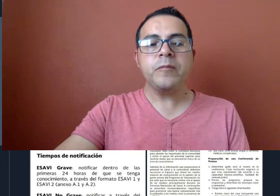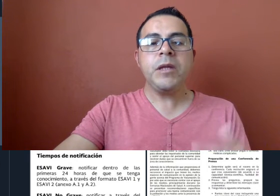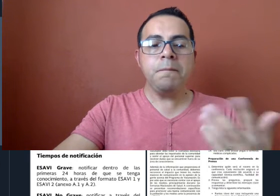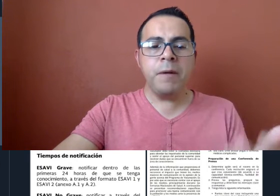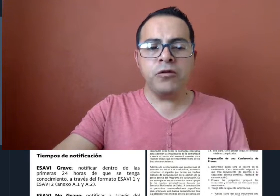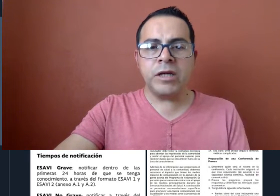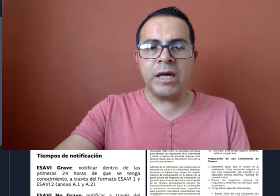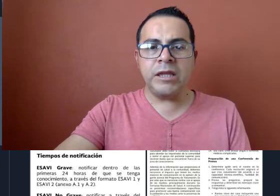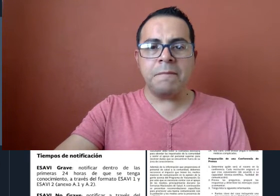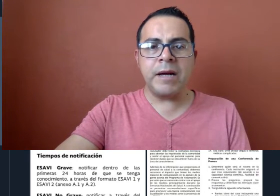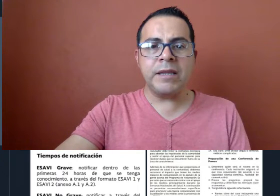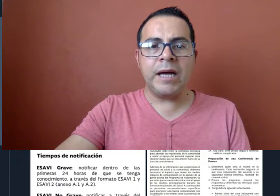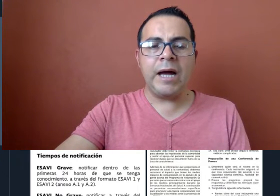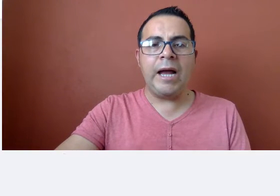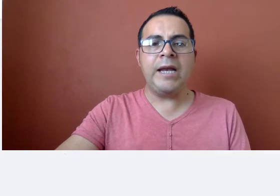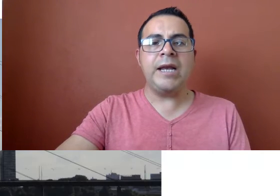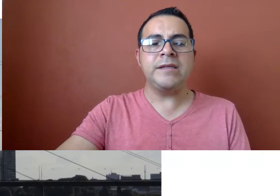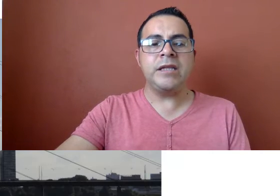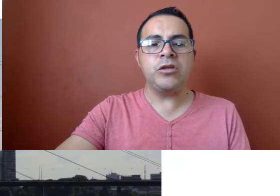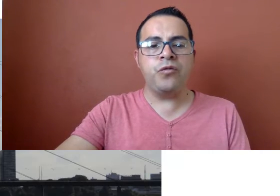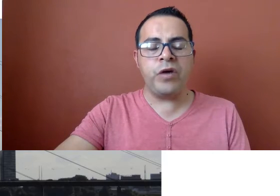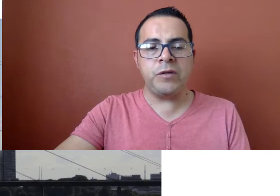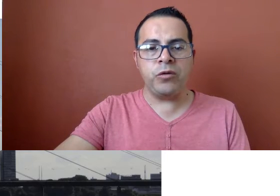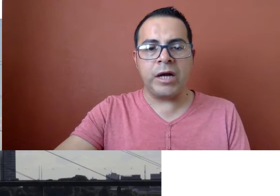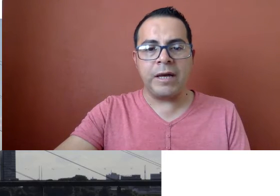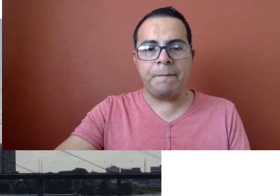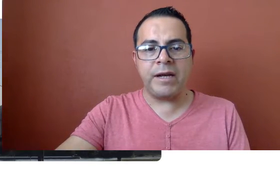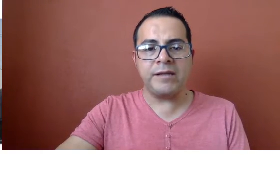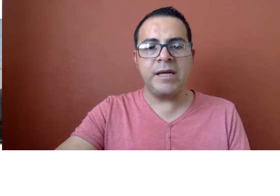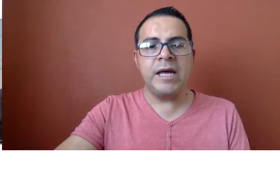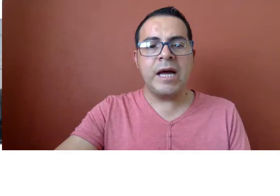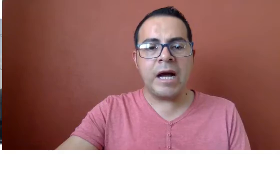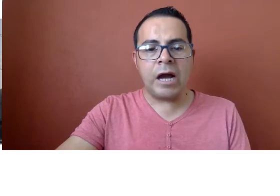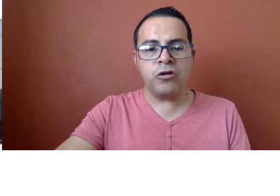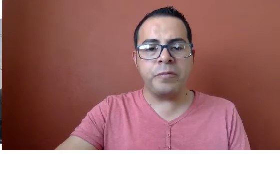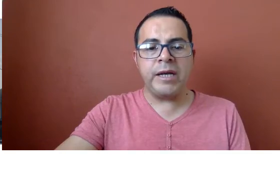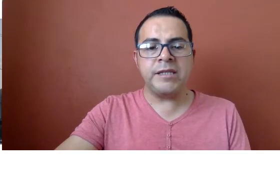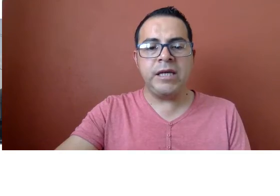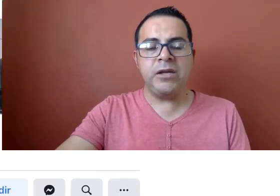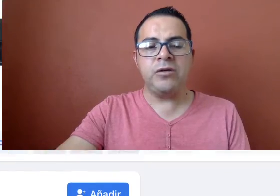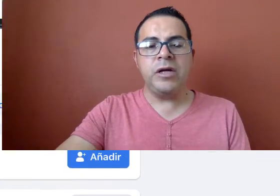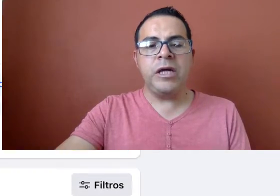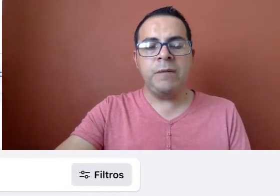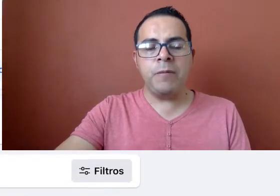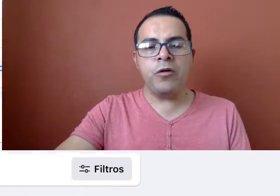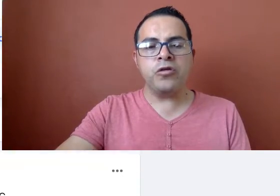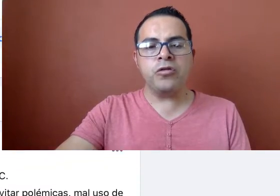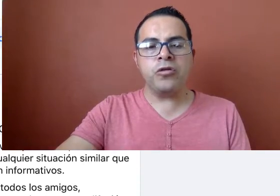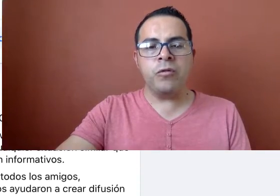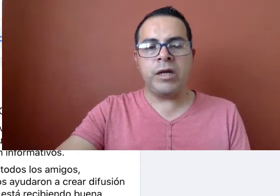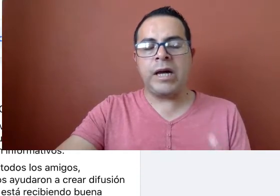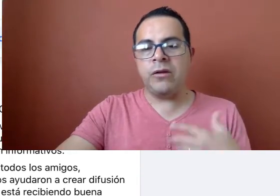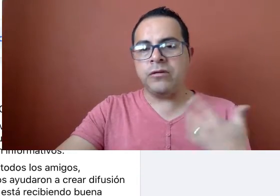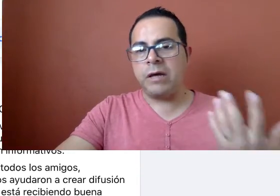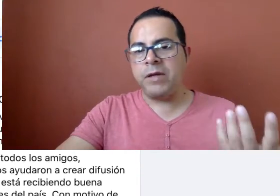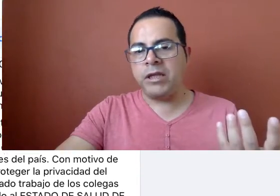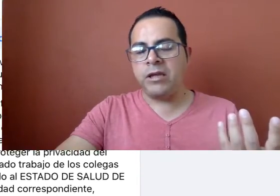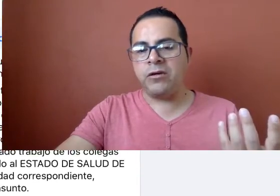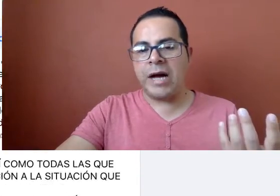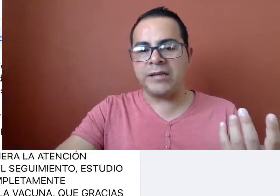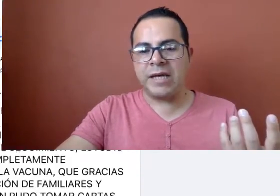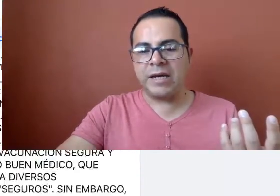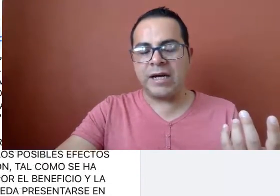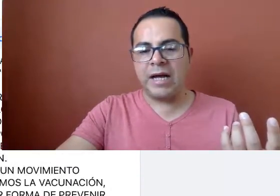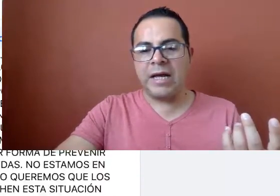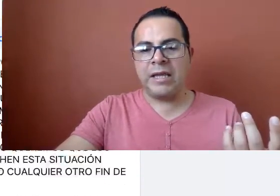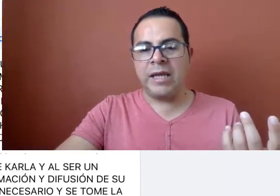manipulado. Vemos que de ahí te manda al enlace de su Facebook. Aquí aparece Carlos Palestino y vemos los dos comunicados que ha